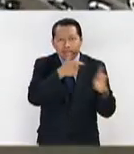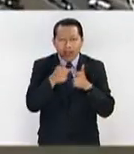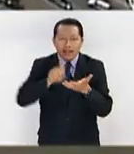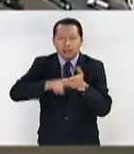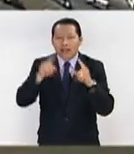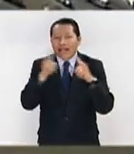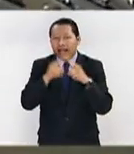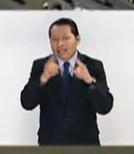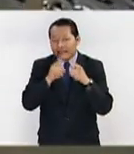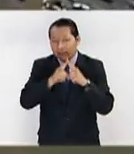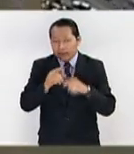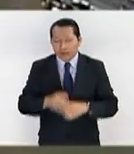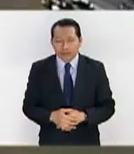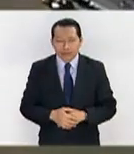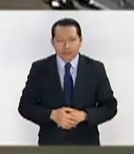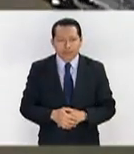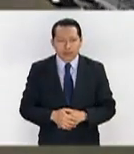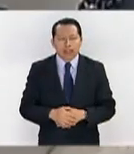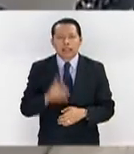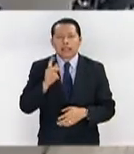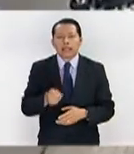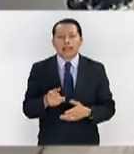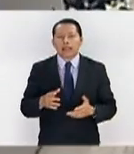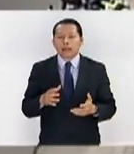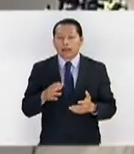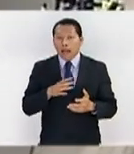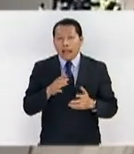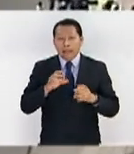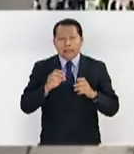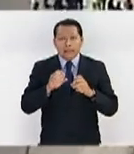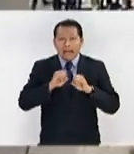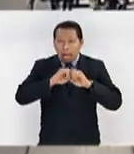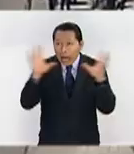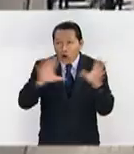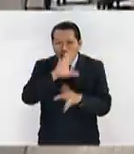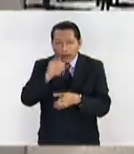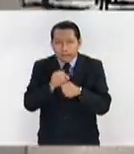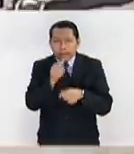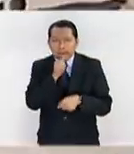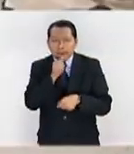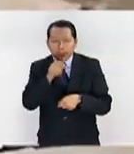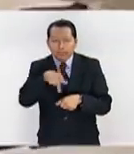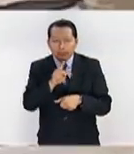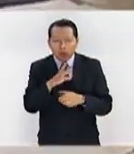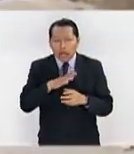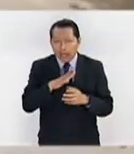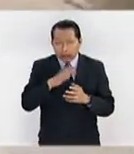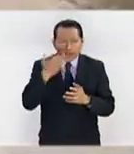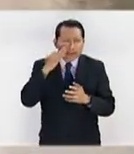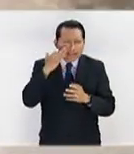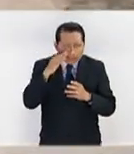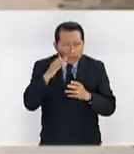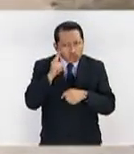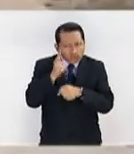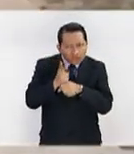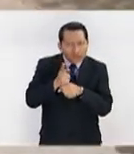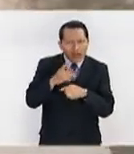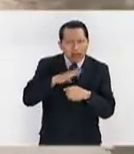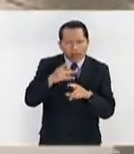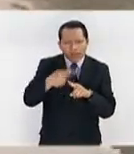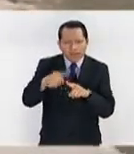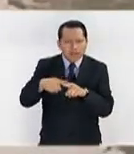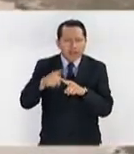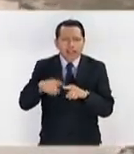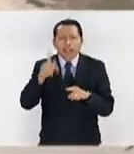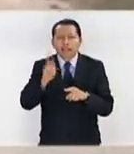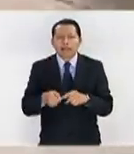Sutherland Springs. El motivo del ataque aún no está del todo claro, pero Kelly dejó un rastro en las redes sociales que hacen